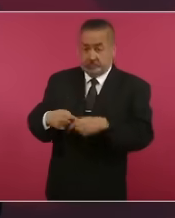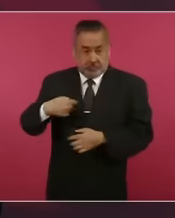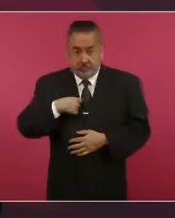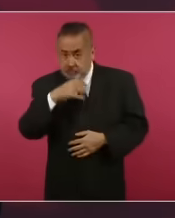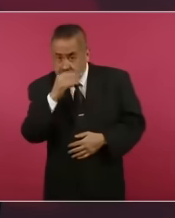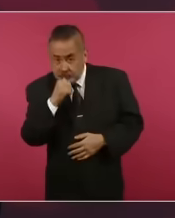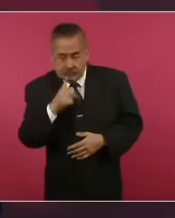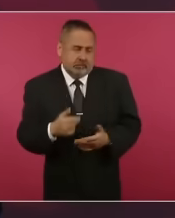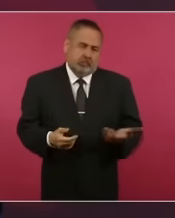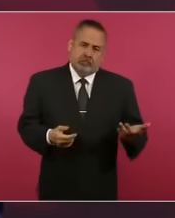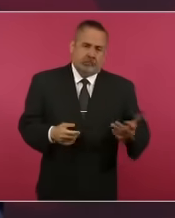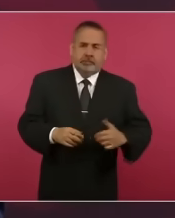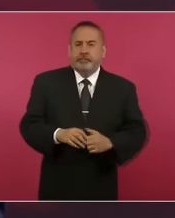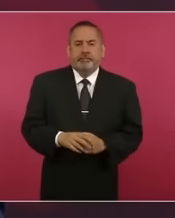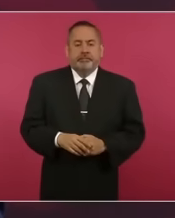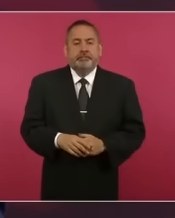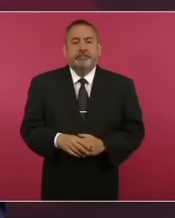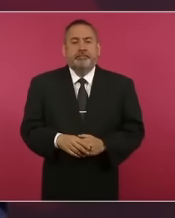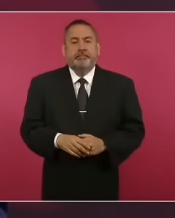y